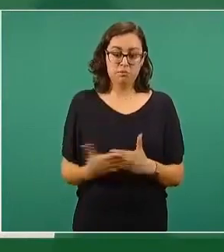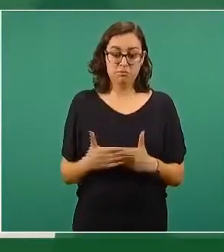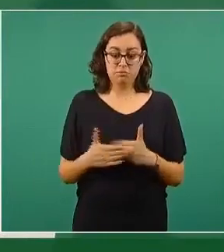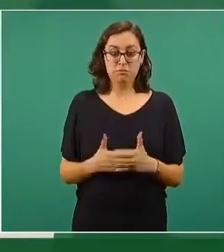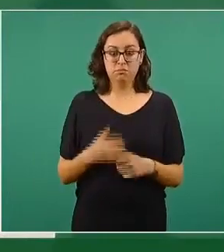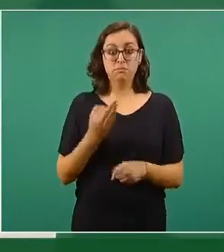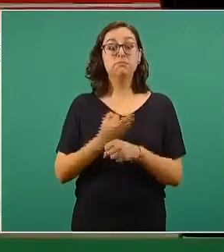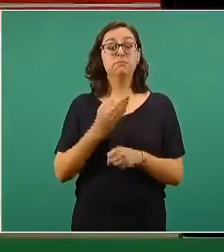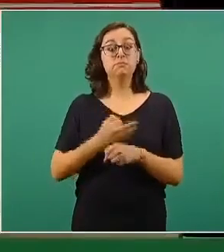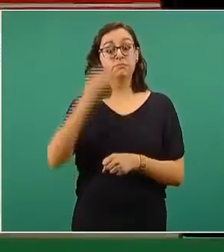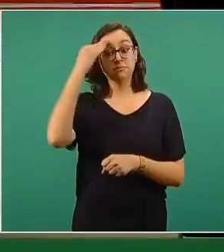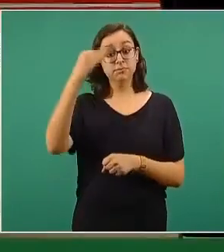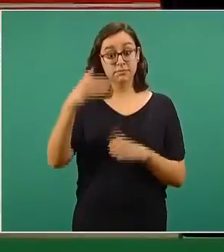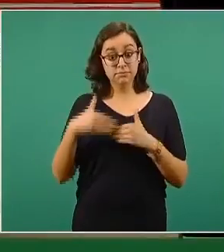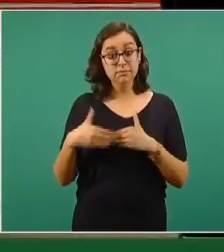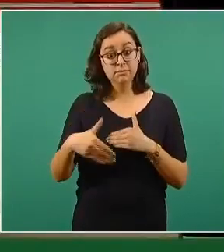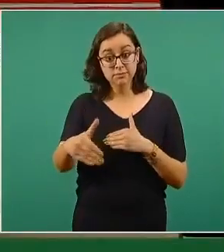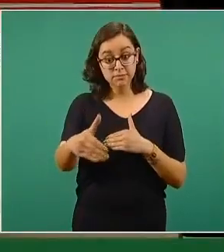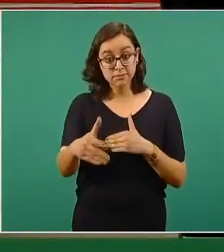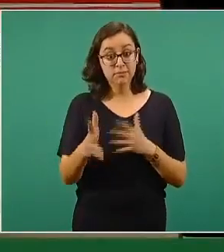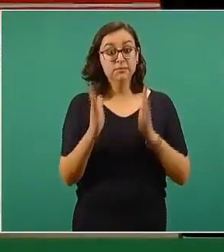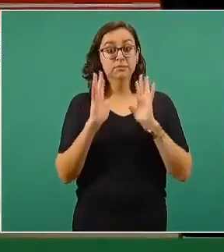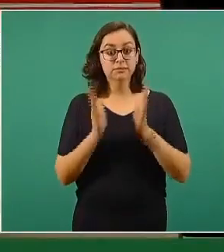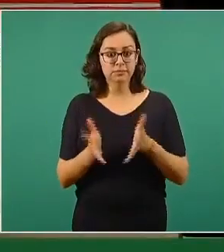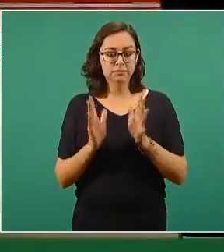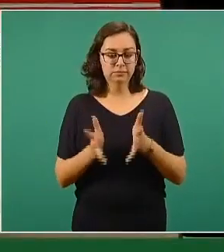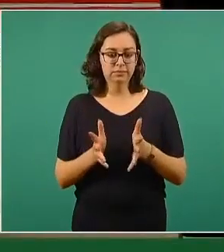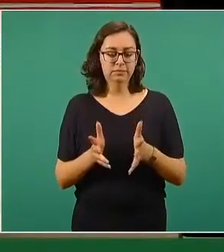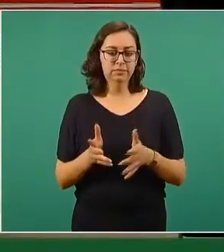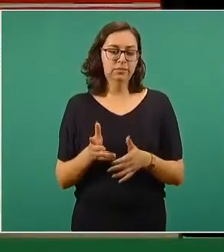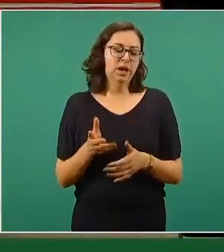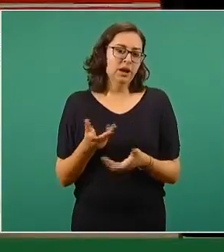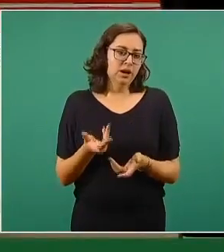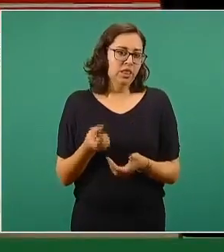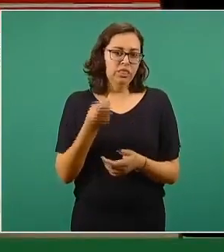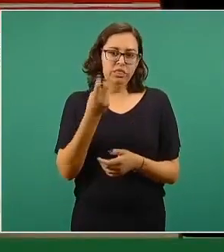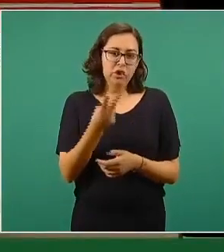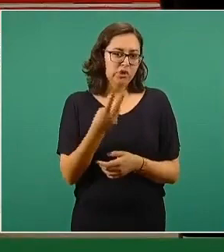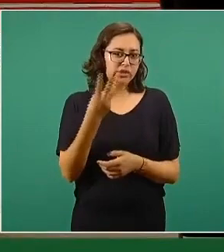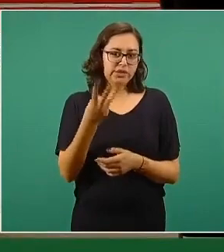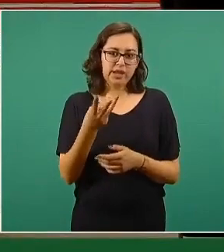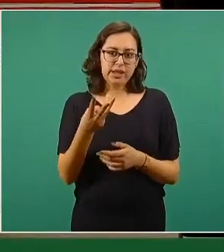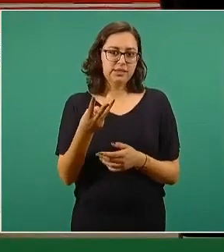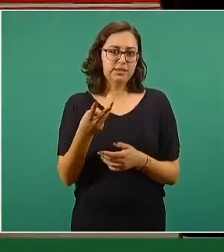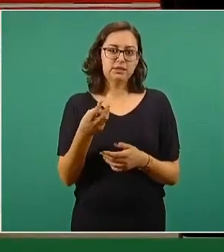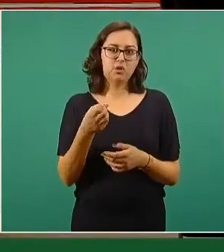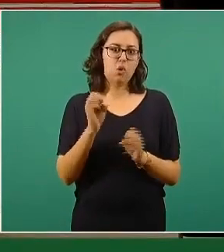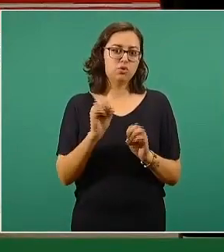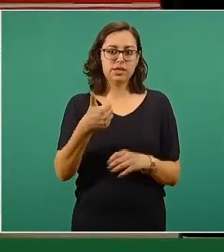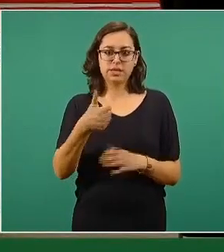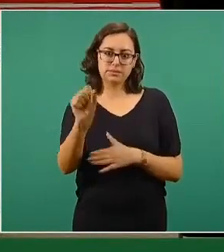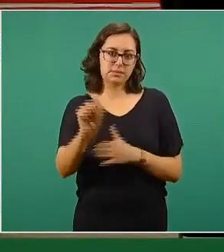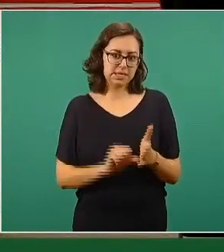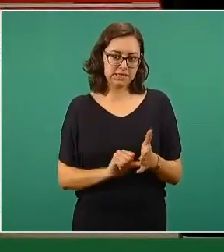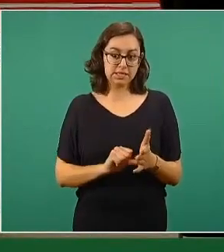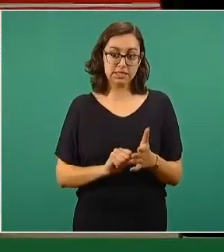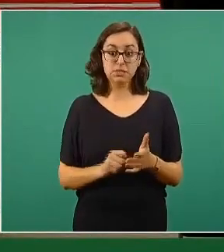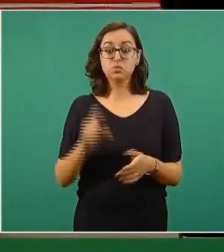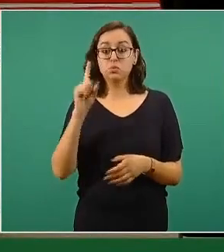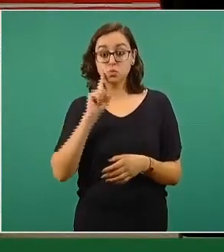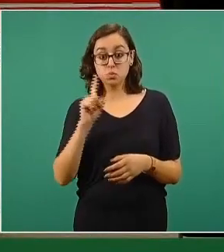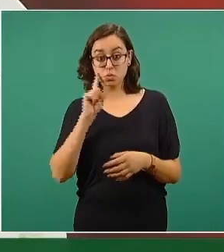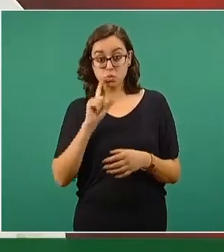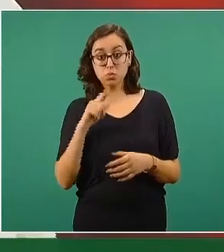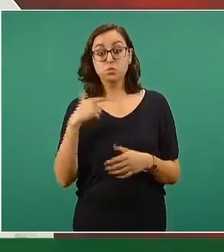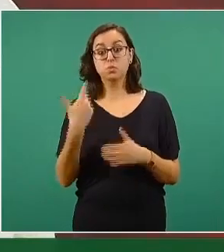periodo, de quienes ya tienen el segundo o tercer trimestre del embarazo. Conforme haya personas embarazadas, mujeres